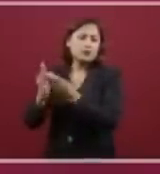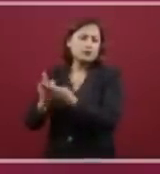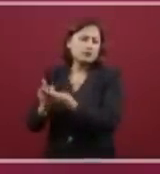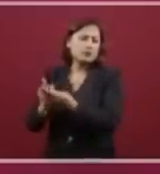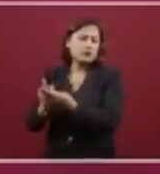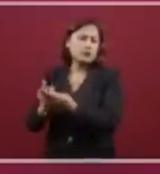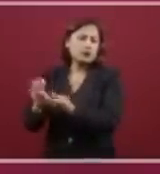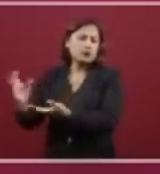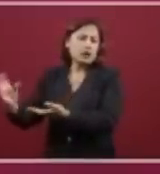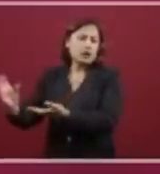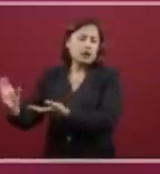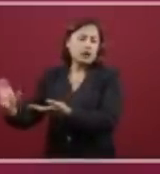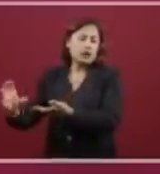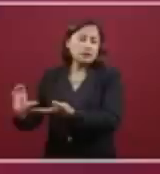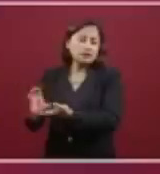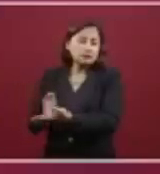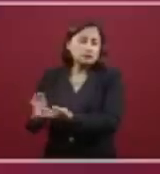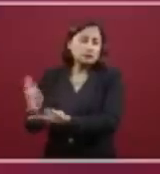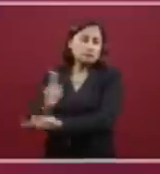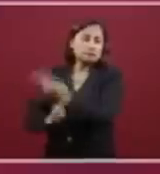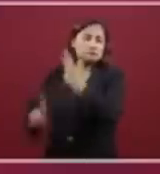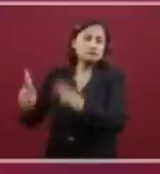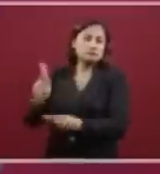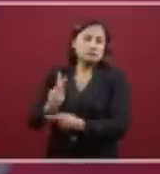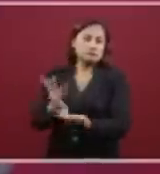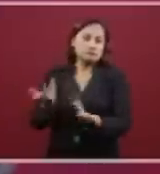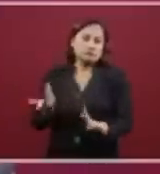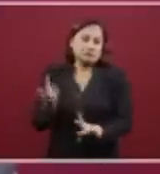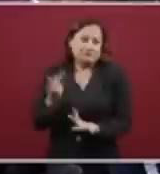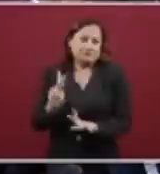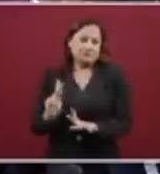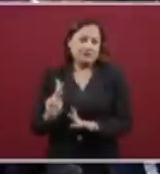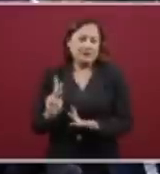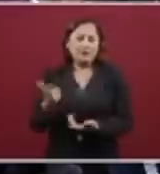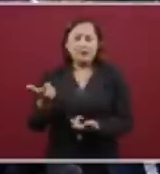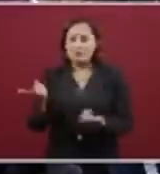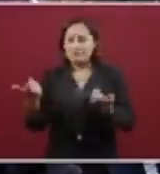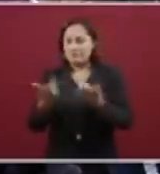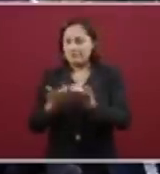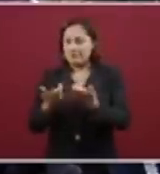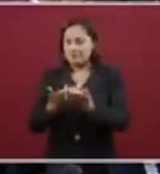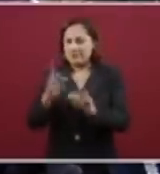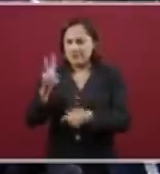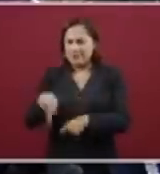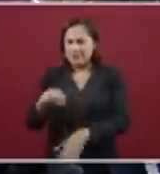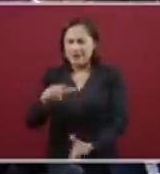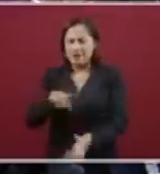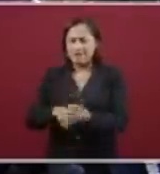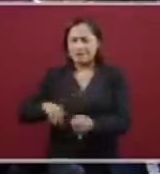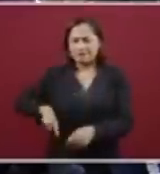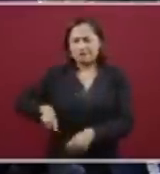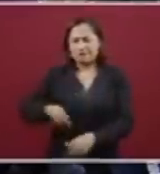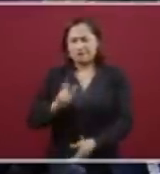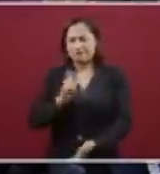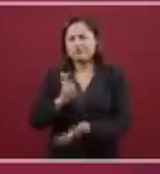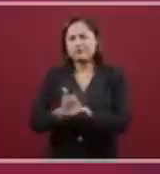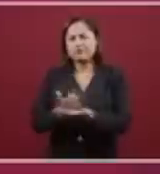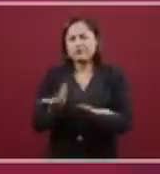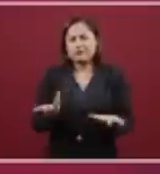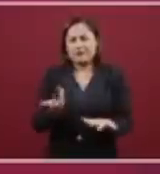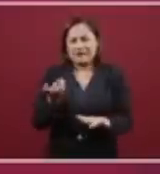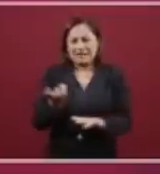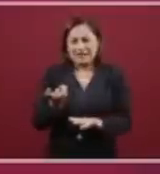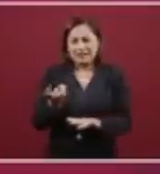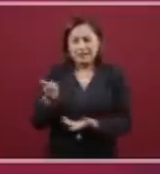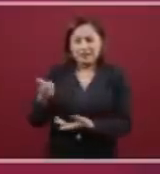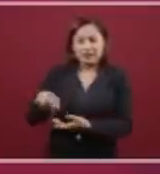hacían al gobierno pero todo era pero no había un solo centavo de inversión privada era un préstamo